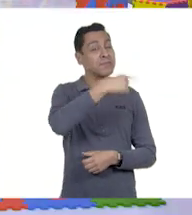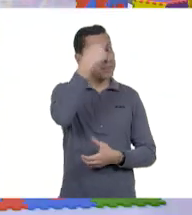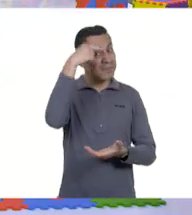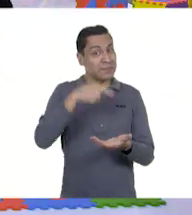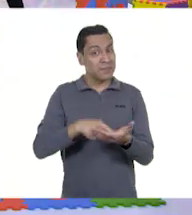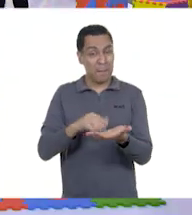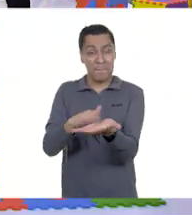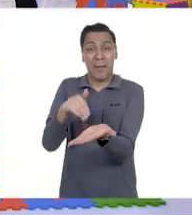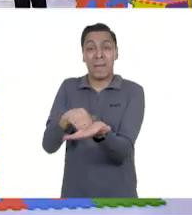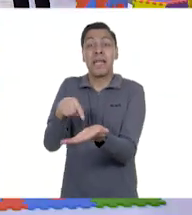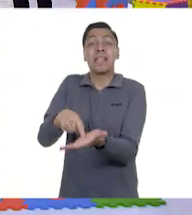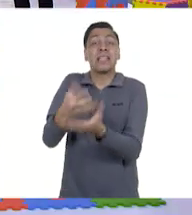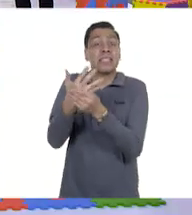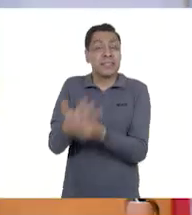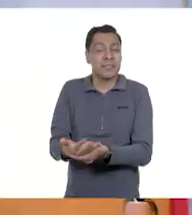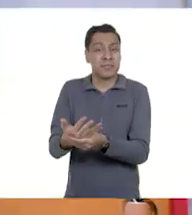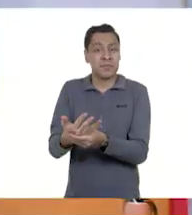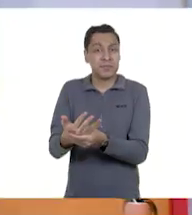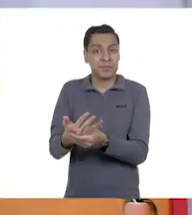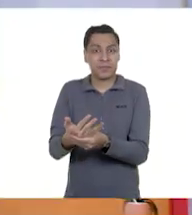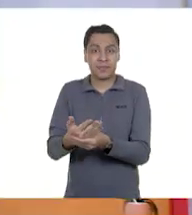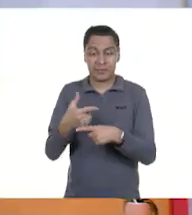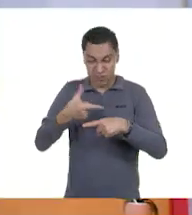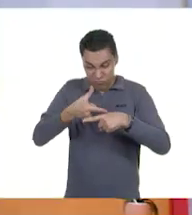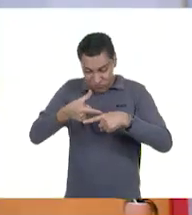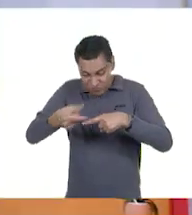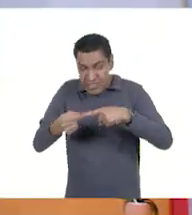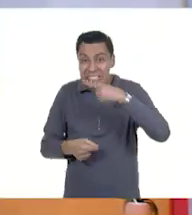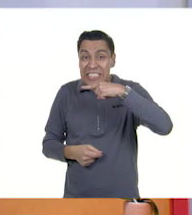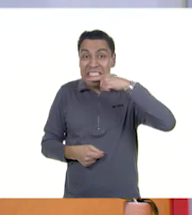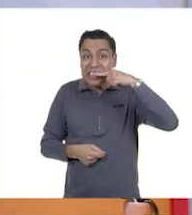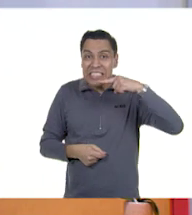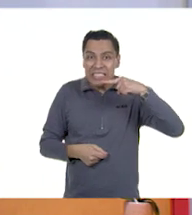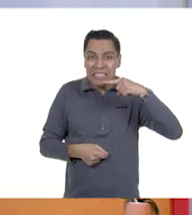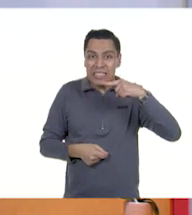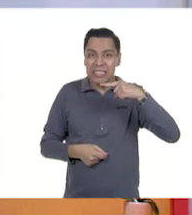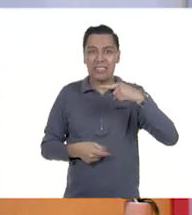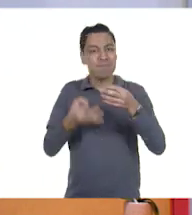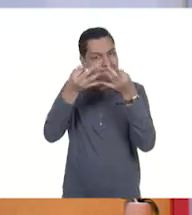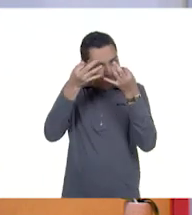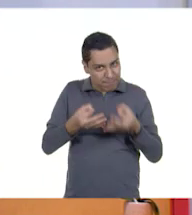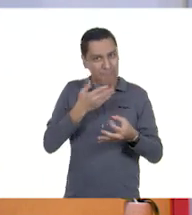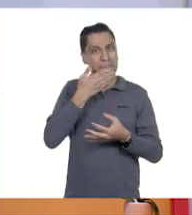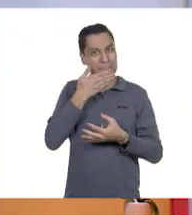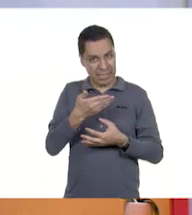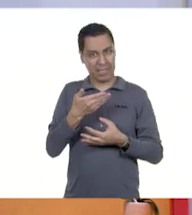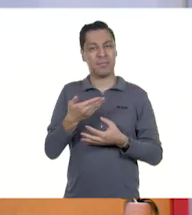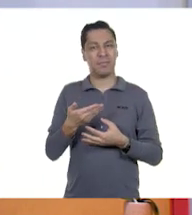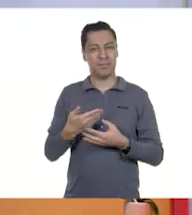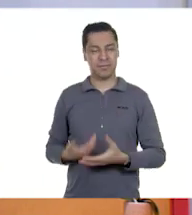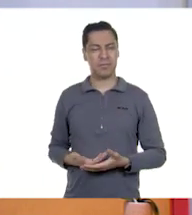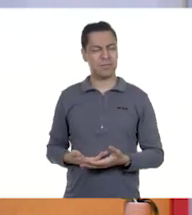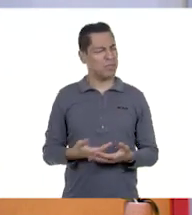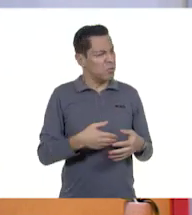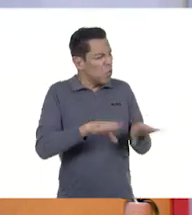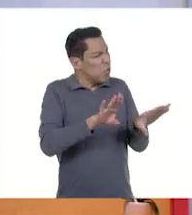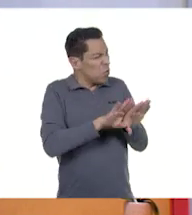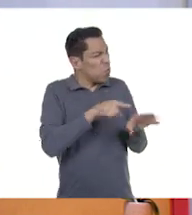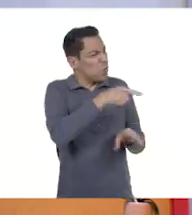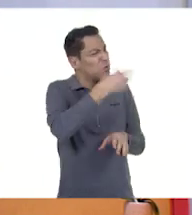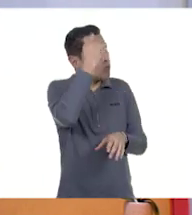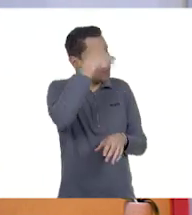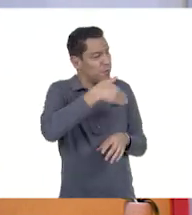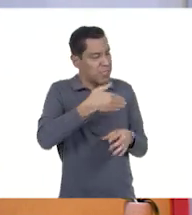mi papelito? Dice, lavado dental... Correcto. Oye, Eric, ¿pero cómo supiste que era